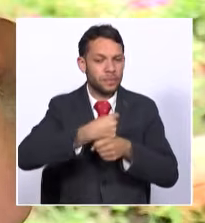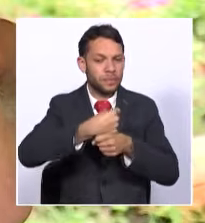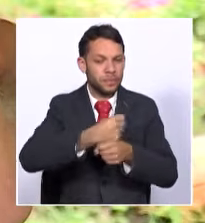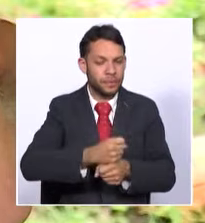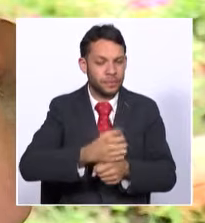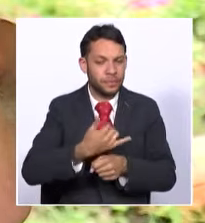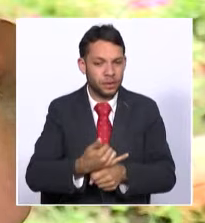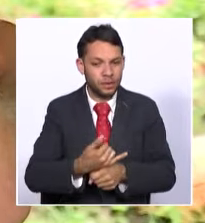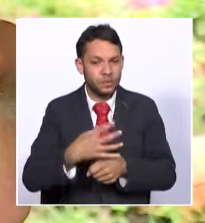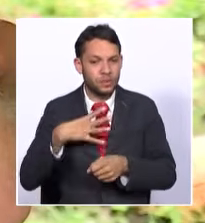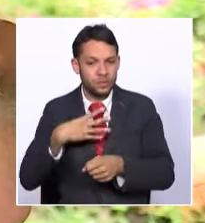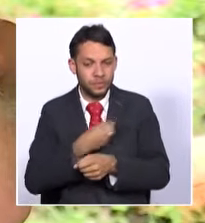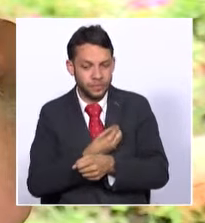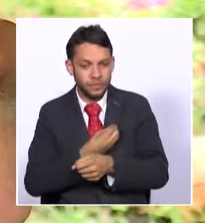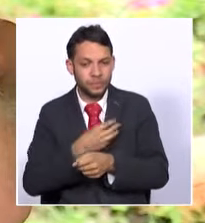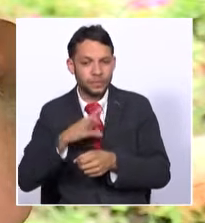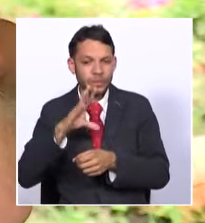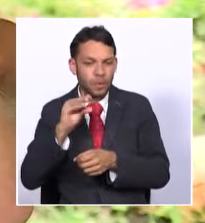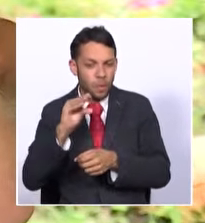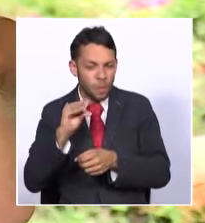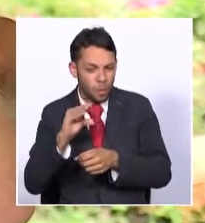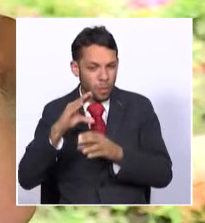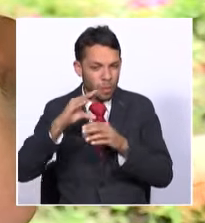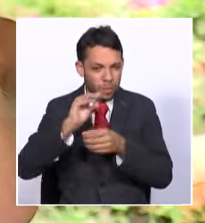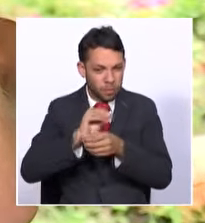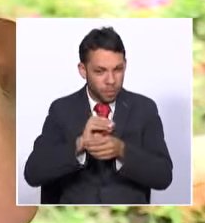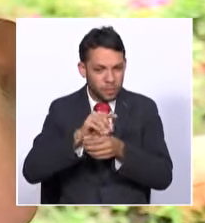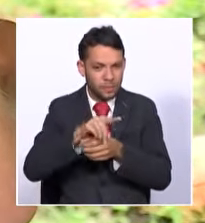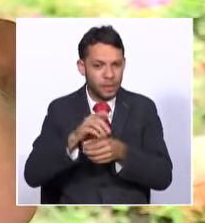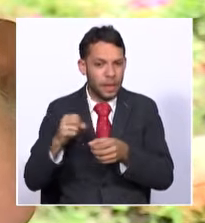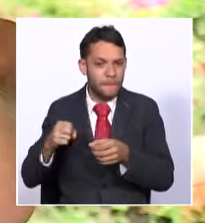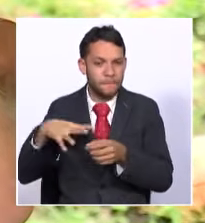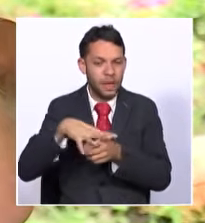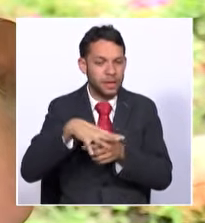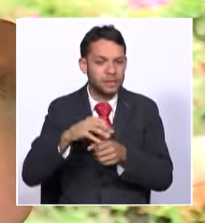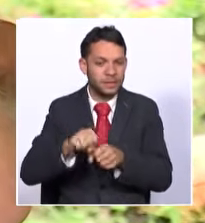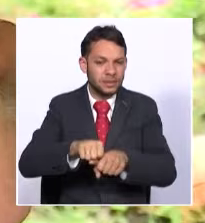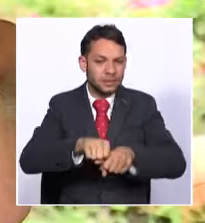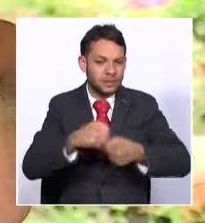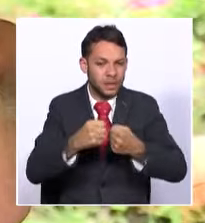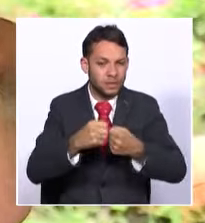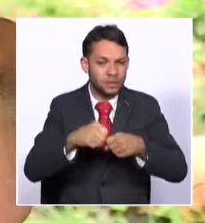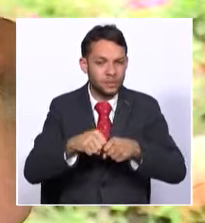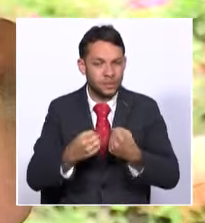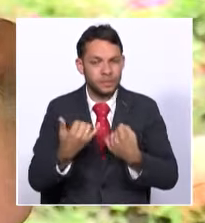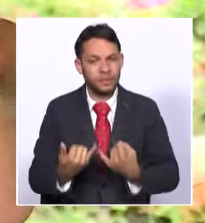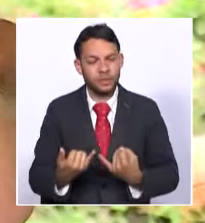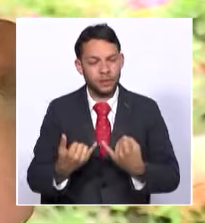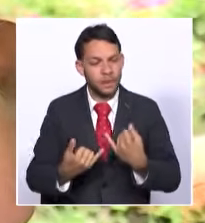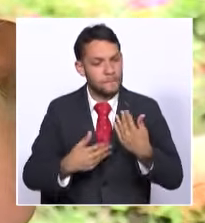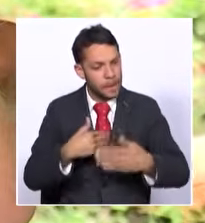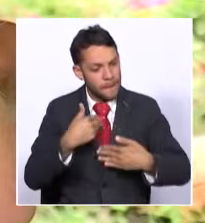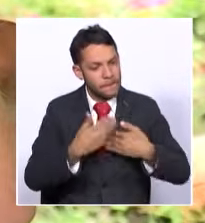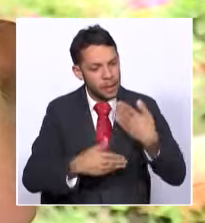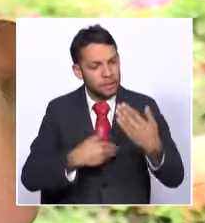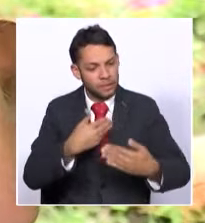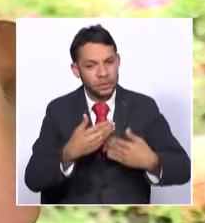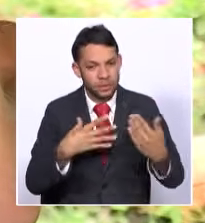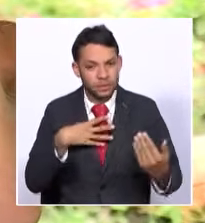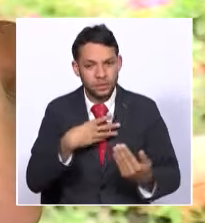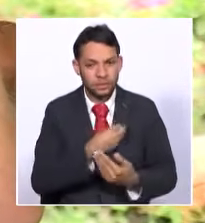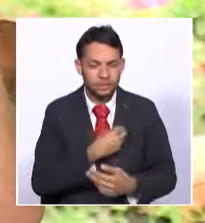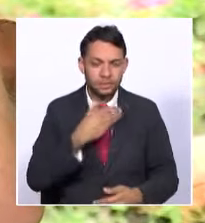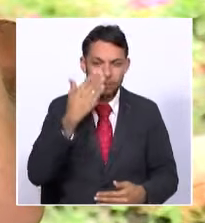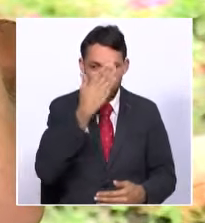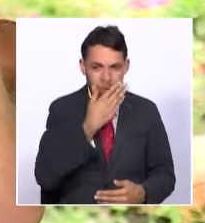que es una bombita que tenemos ahí, una almohada, sale y pincha el nervio. Y comenzamos a ver unas estructuras que deberíamos comenzar a